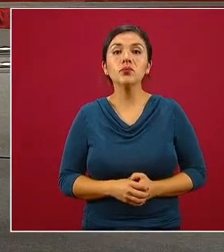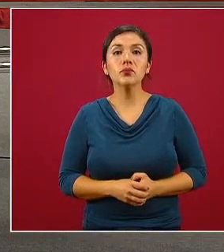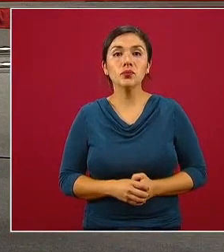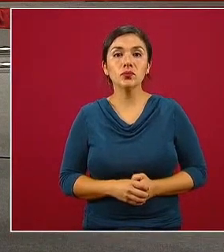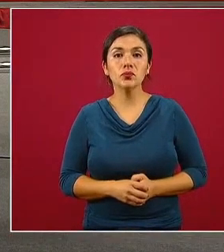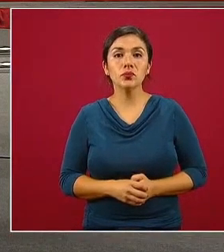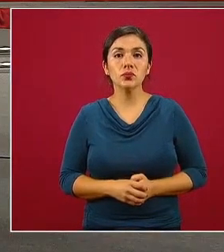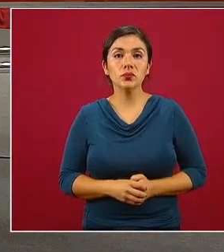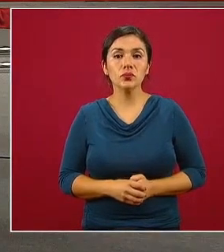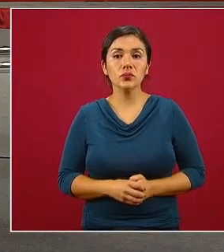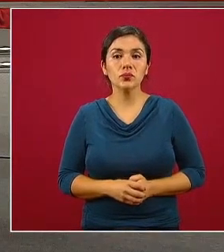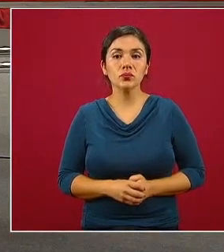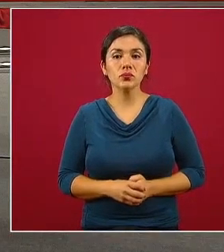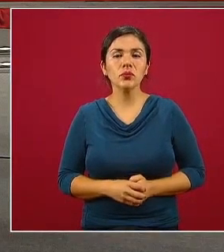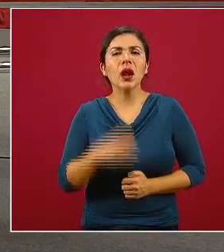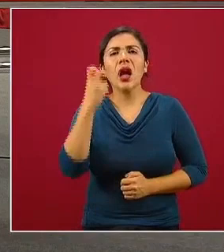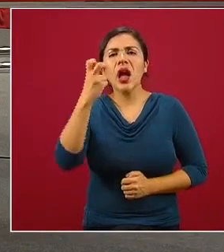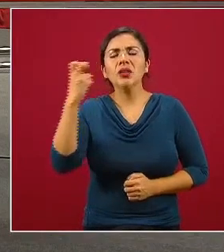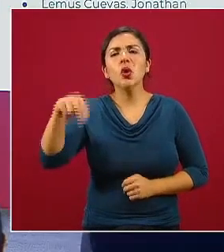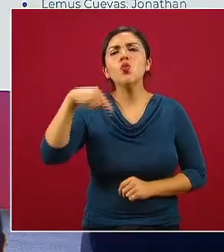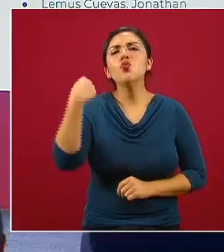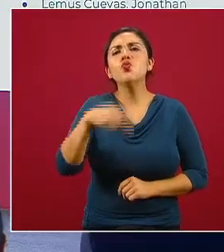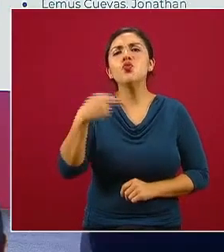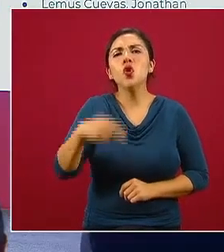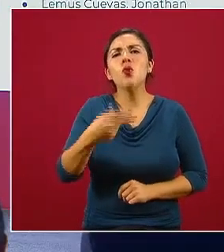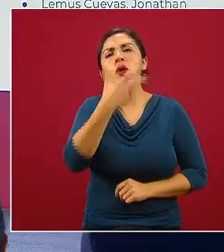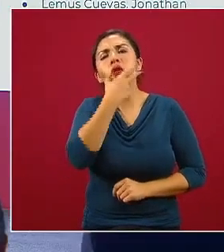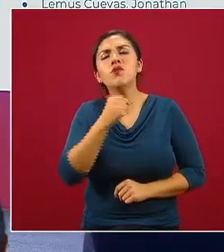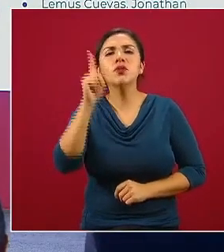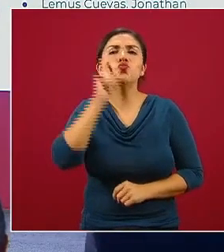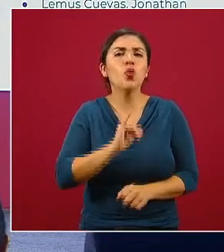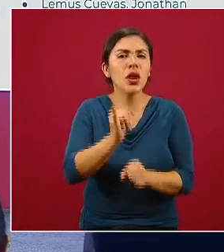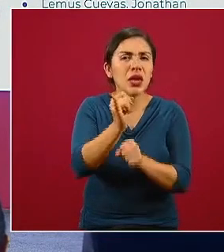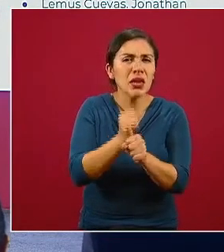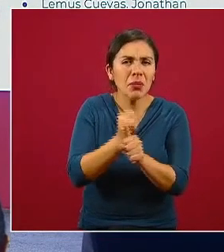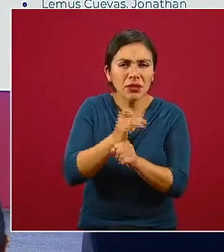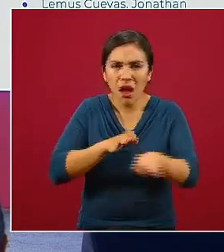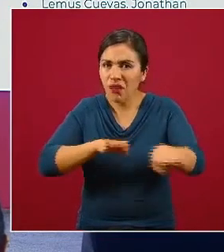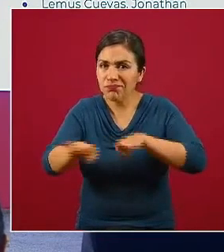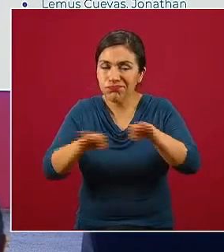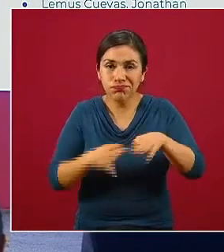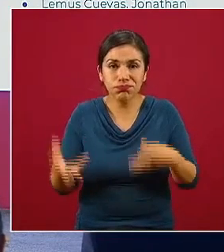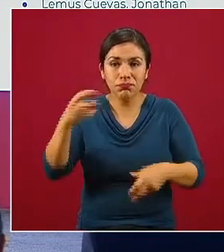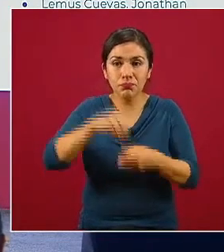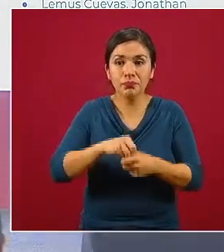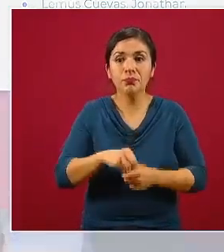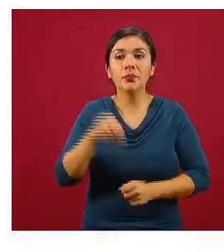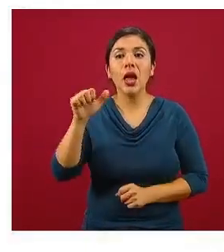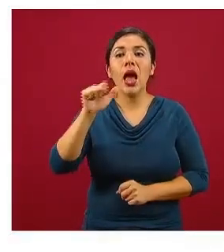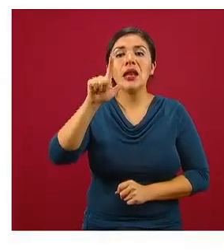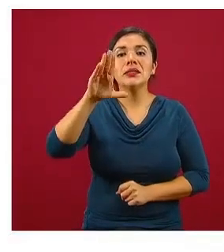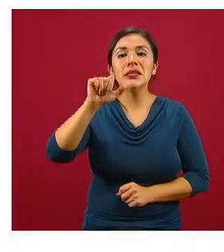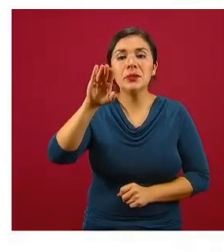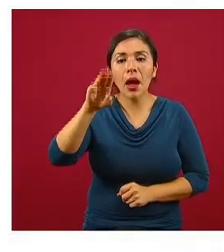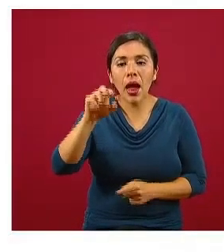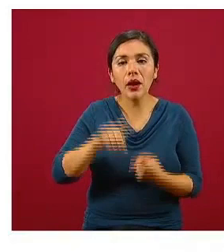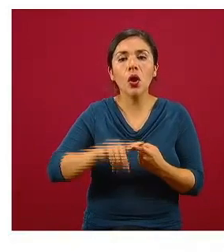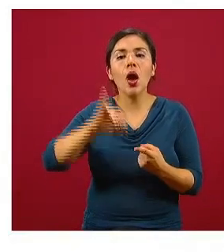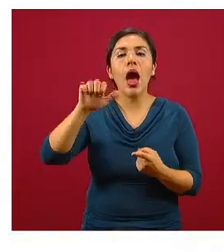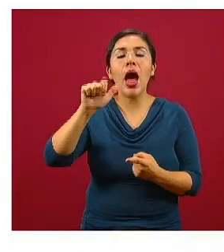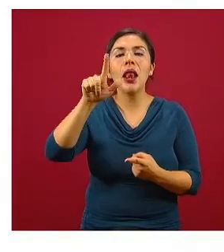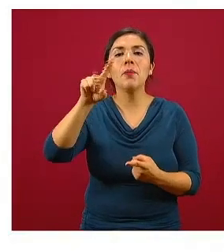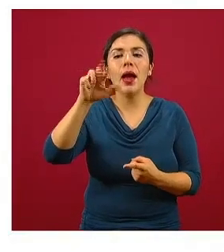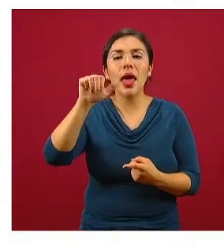Quisimos poner aquí los nombres de los y las investigadoras y colaboradores. Alcíbar Hermosillo, Julieta, Alvarado